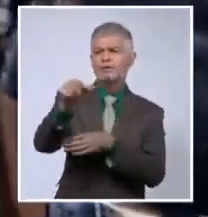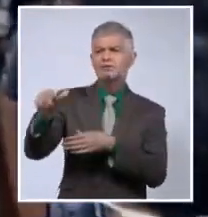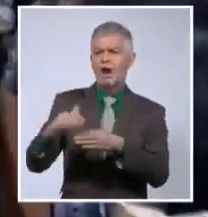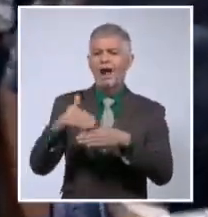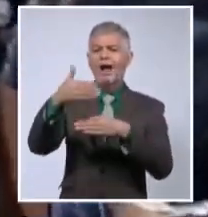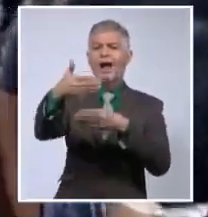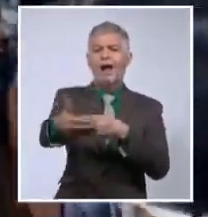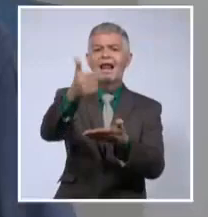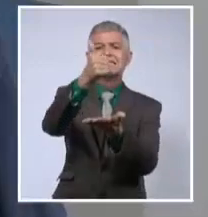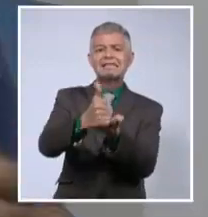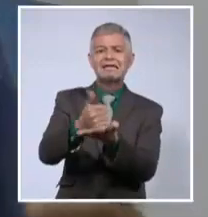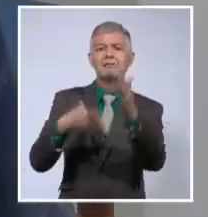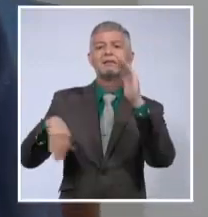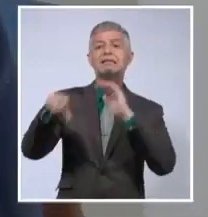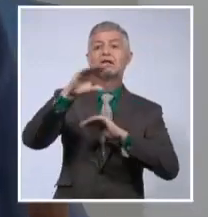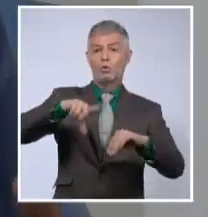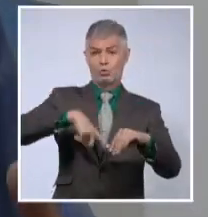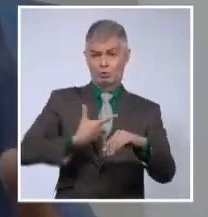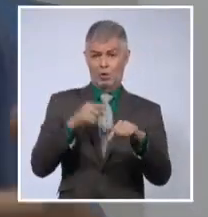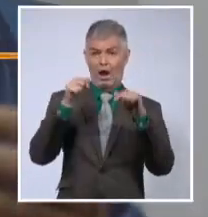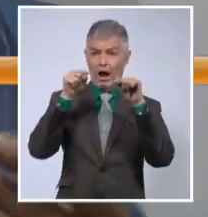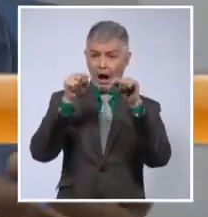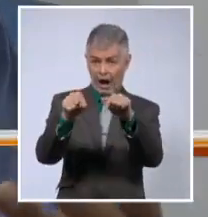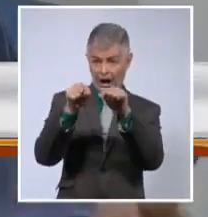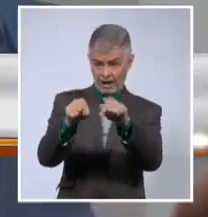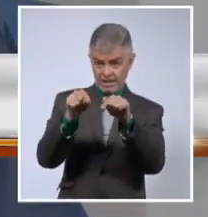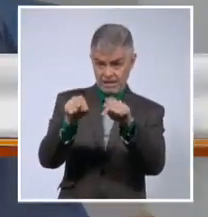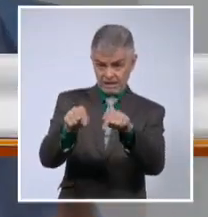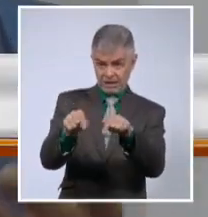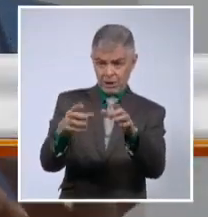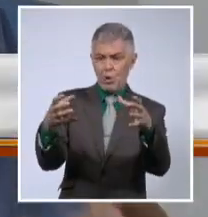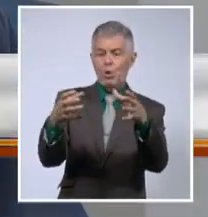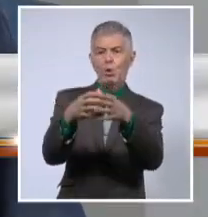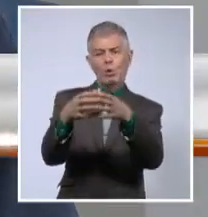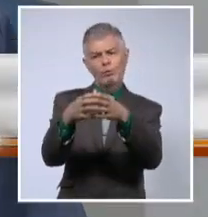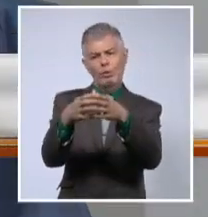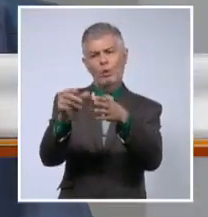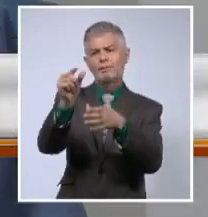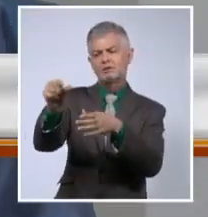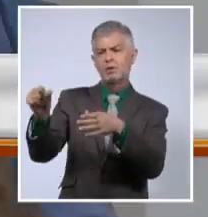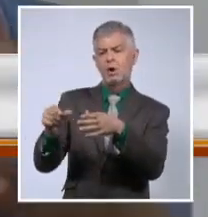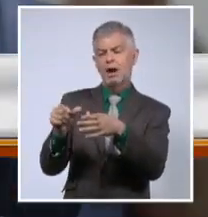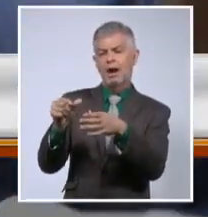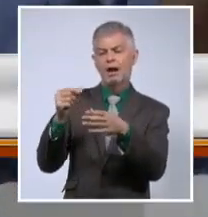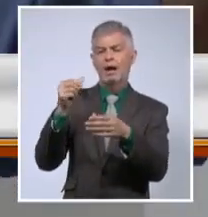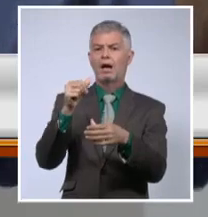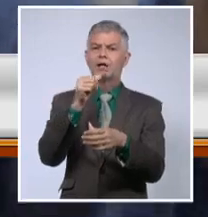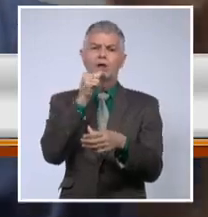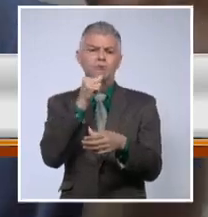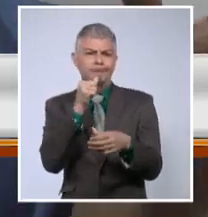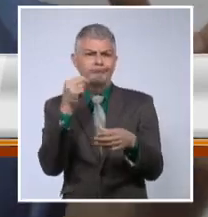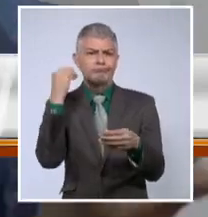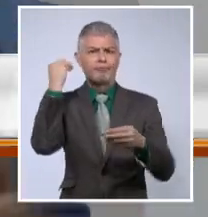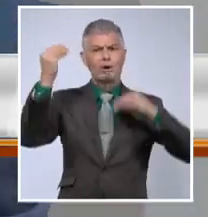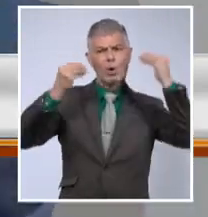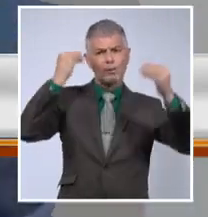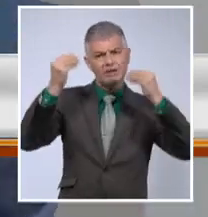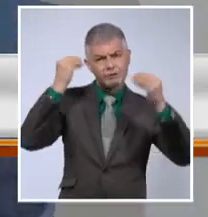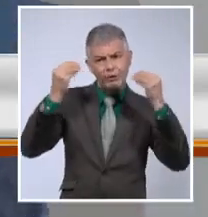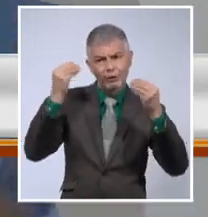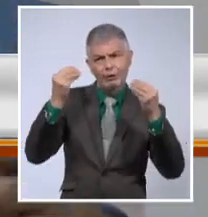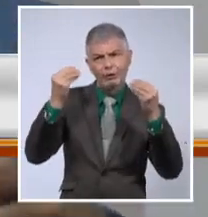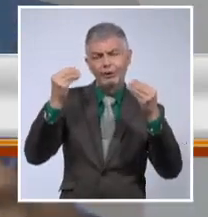de esa institución. Ahí había un grupo de inquietudes, de preocupaciones que tienen que ver con los acontecimientos